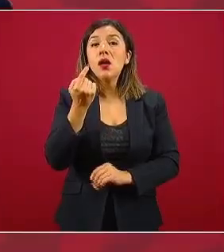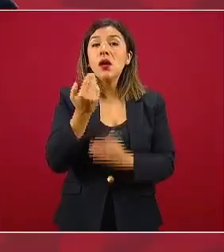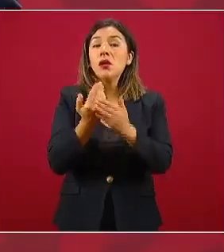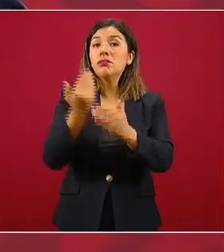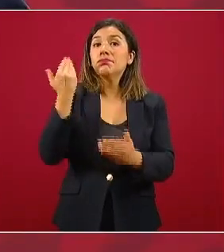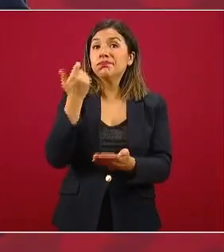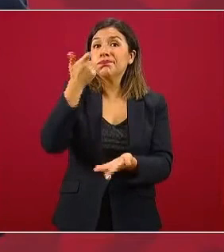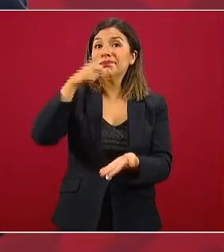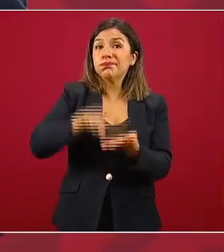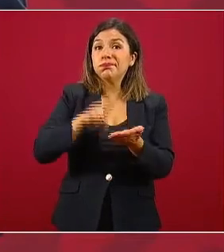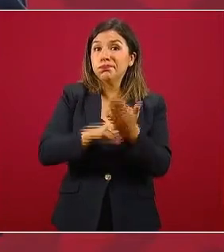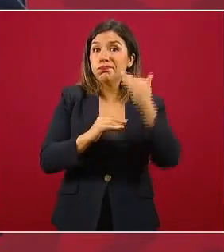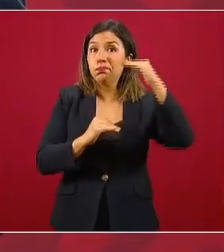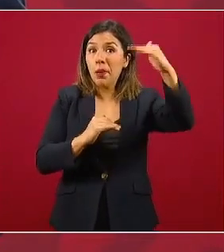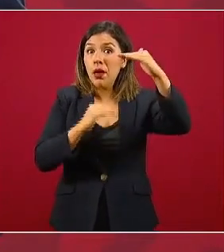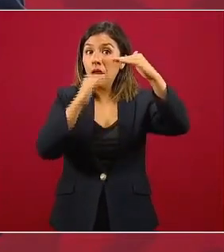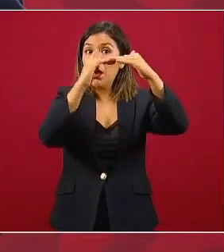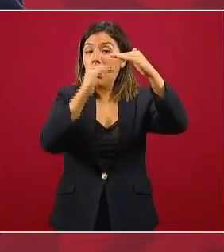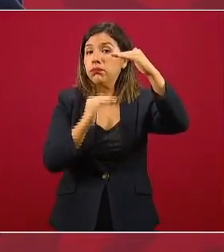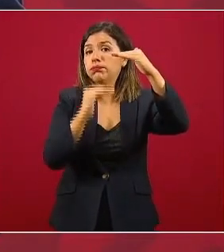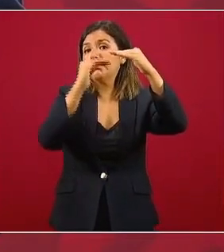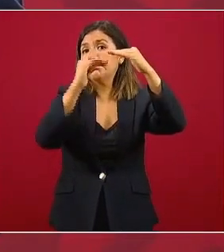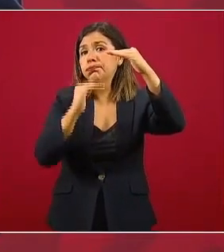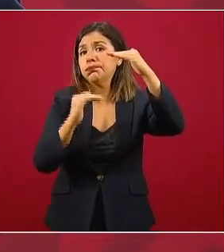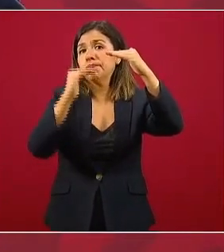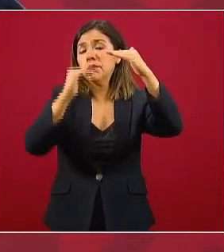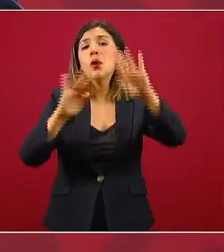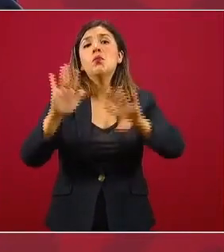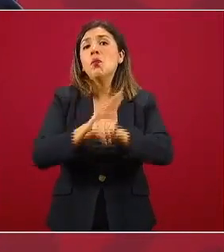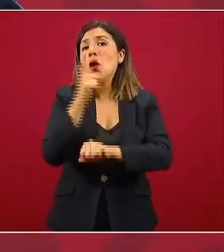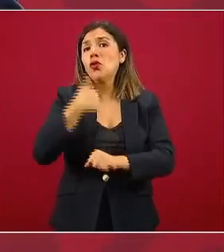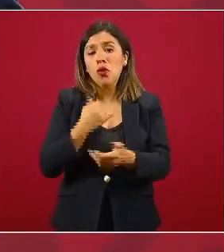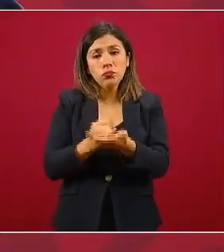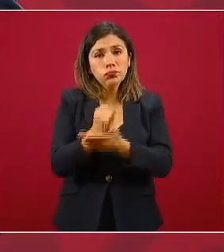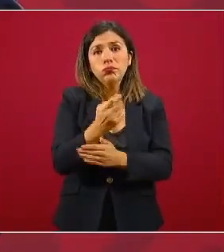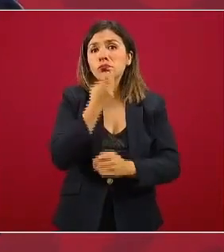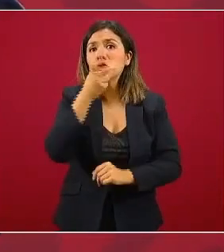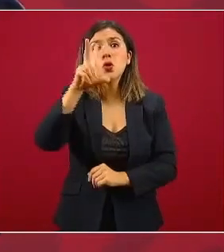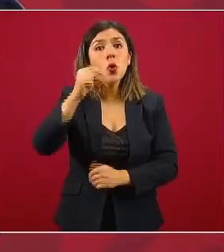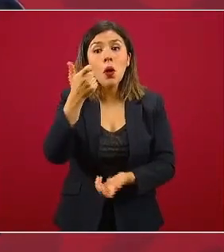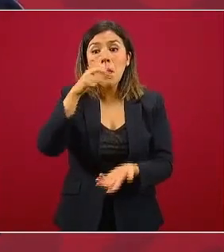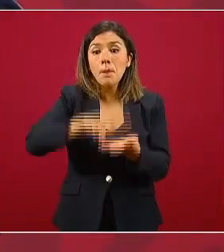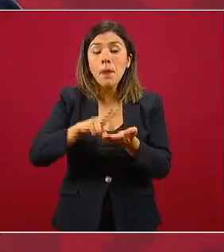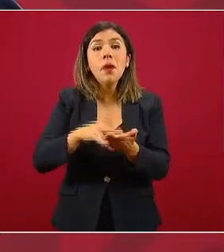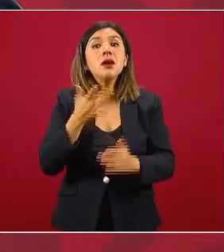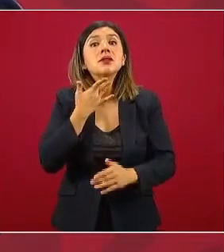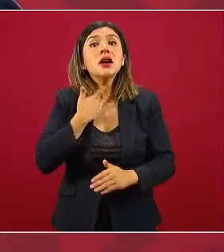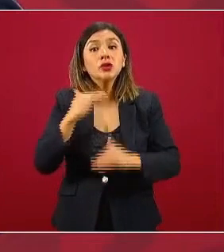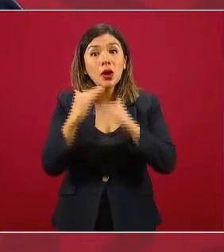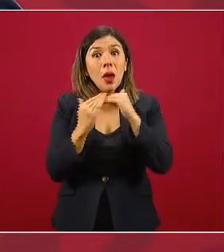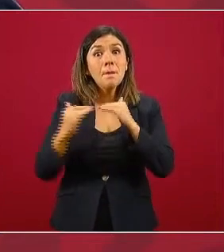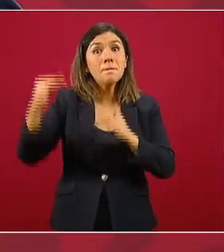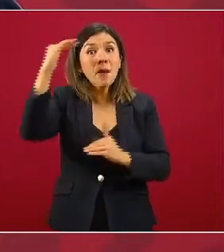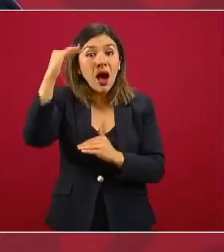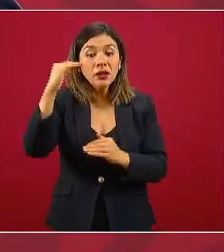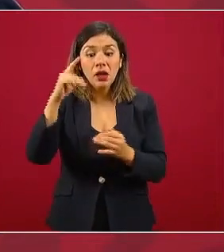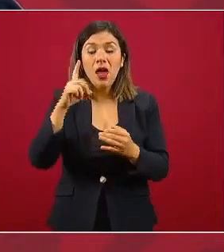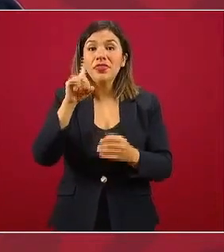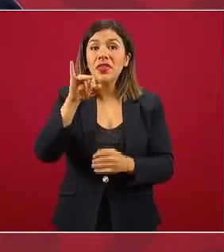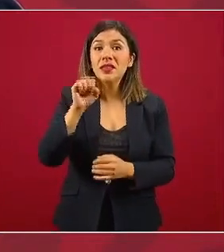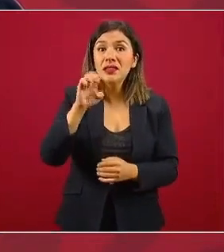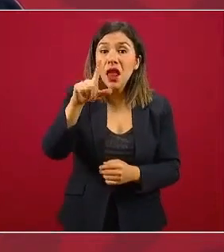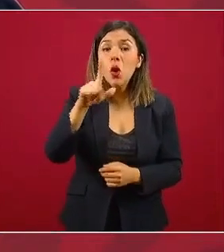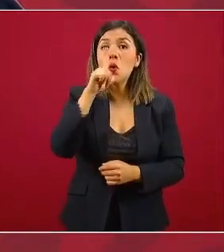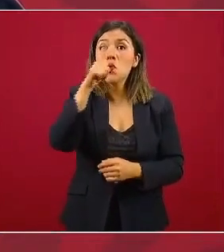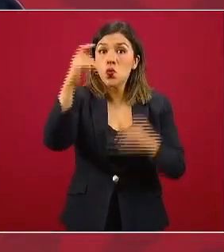llegó a costar, porque el compromiso es que no aumenta el precio de las gasolinas, ni del diésel, ni de la